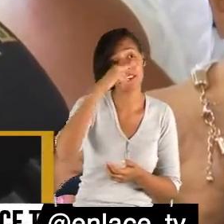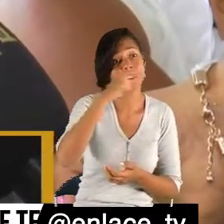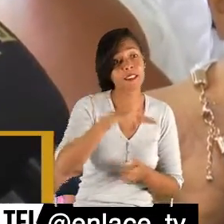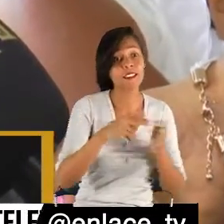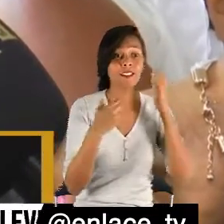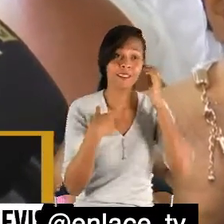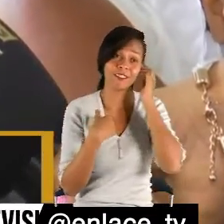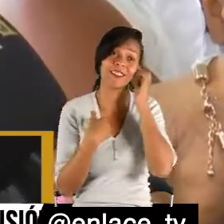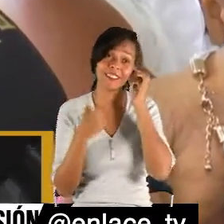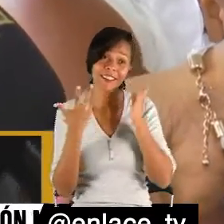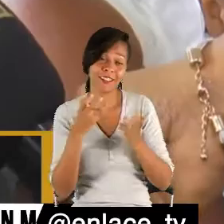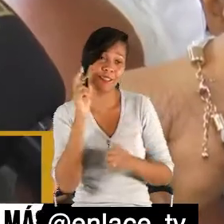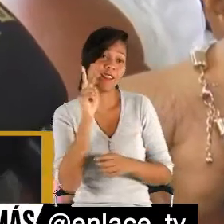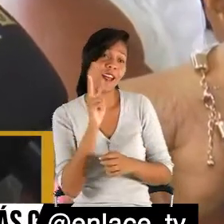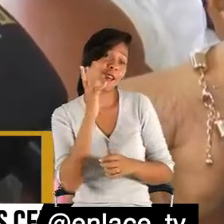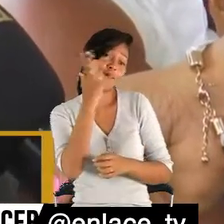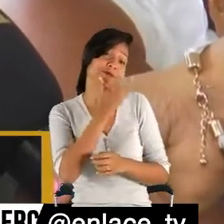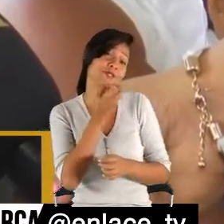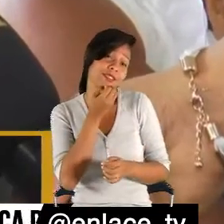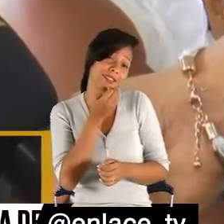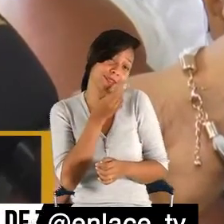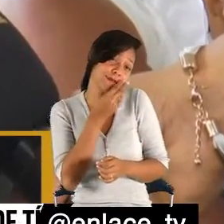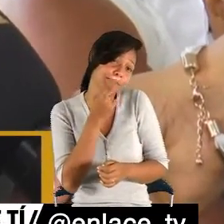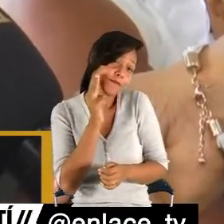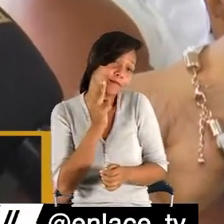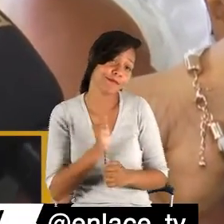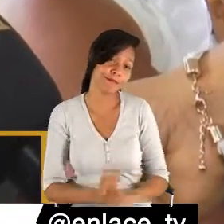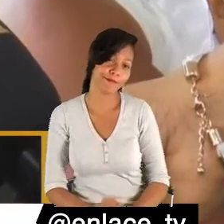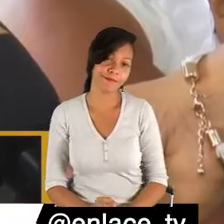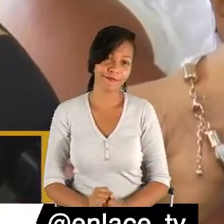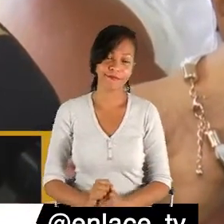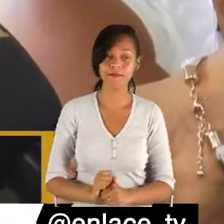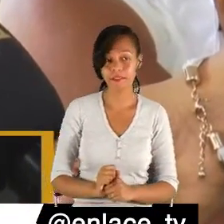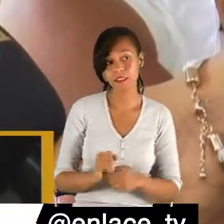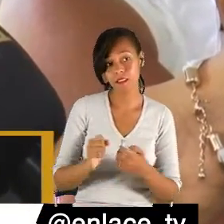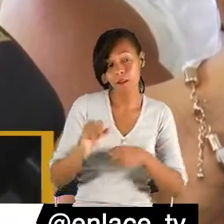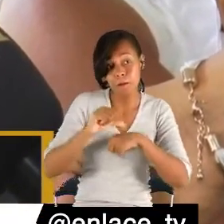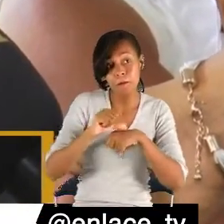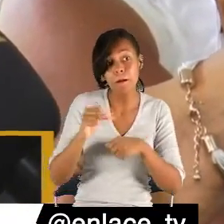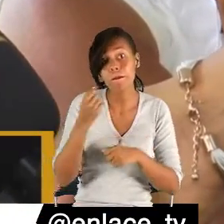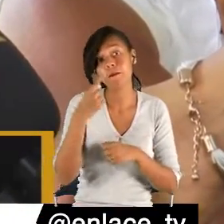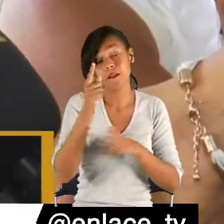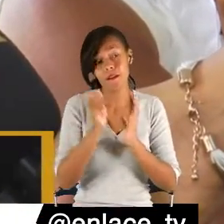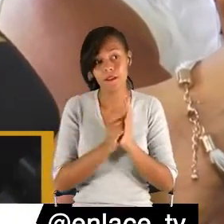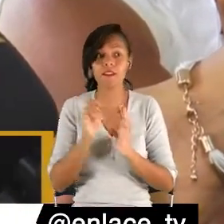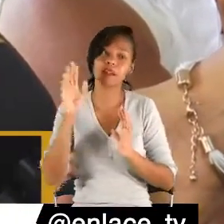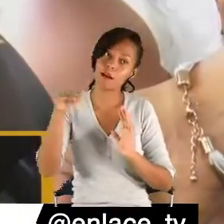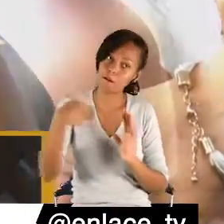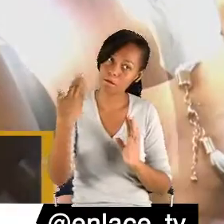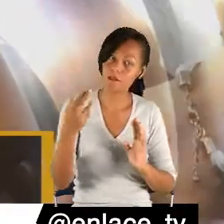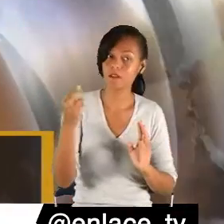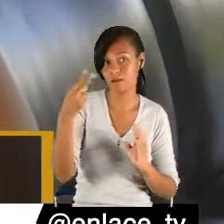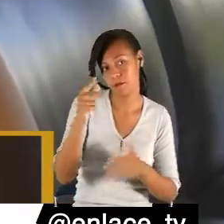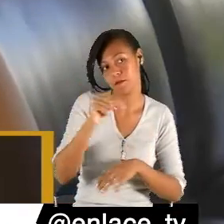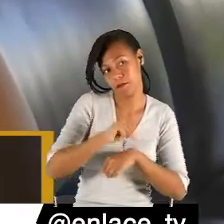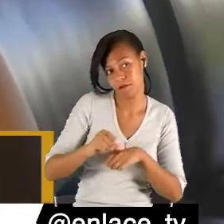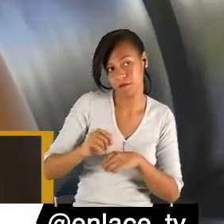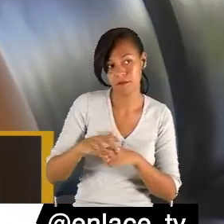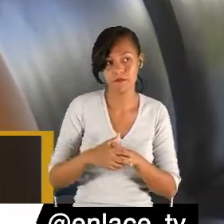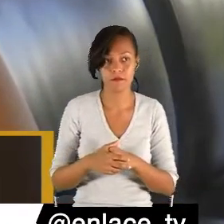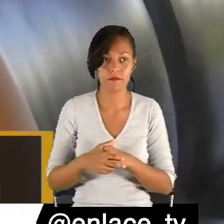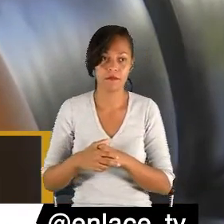con su boquita bonita y todo eso que me le hagan su primera operación y después que me le hagan a otra ahorita ya